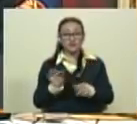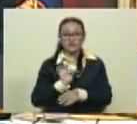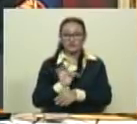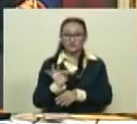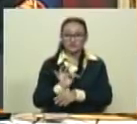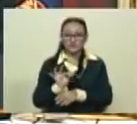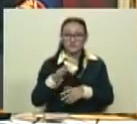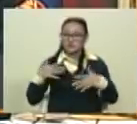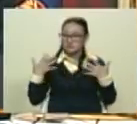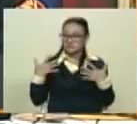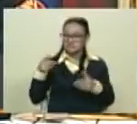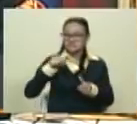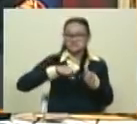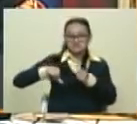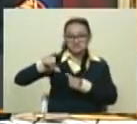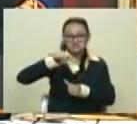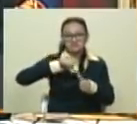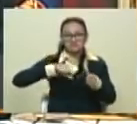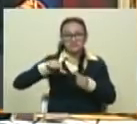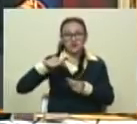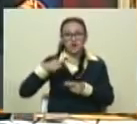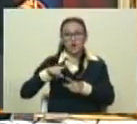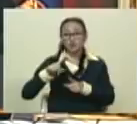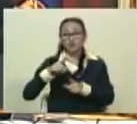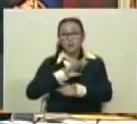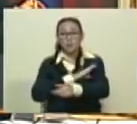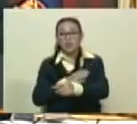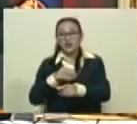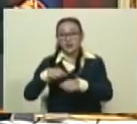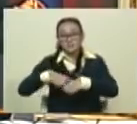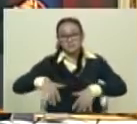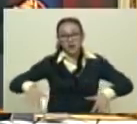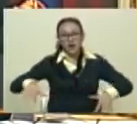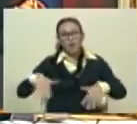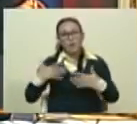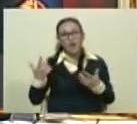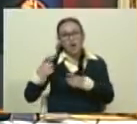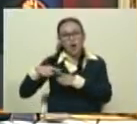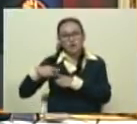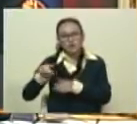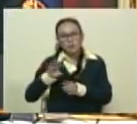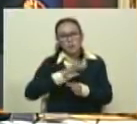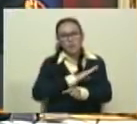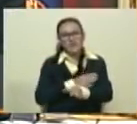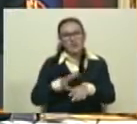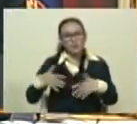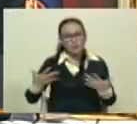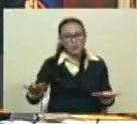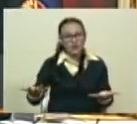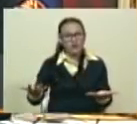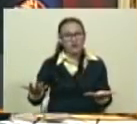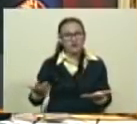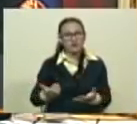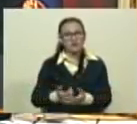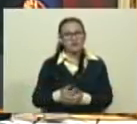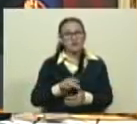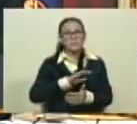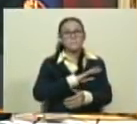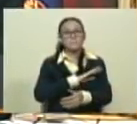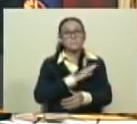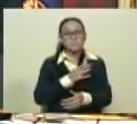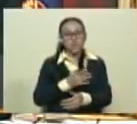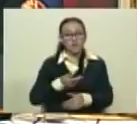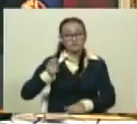funcionamiento armónico y la cooperación con los poderes constituidos. ¿Cuáles son los poderes constituidos en Venezuela? El Poder